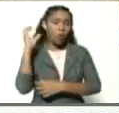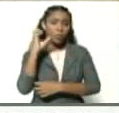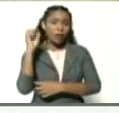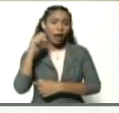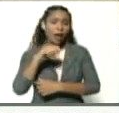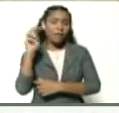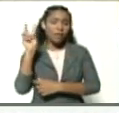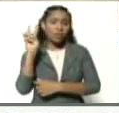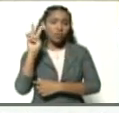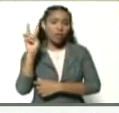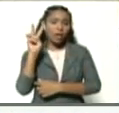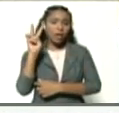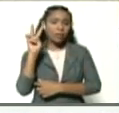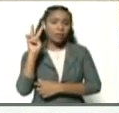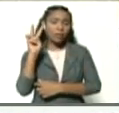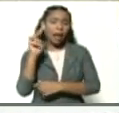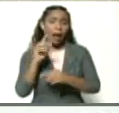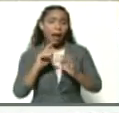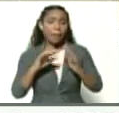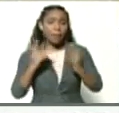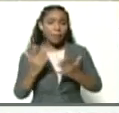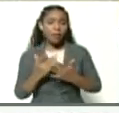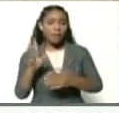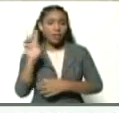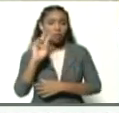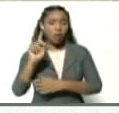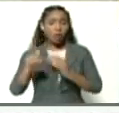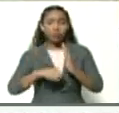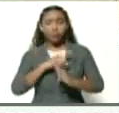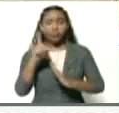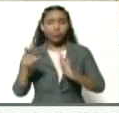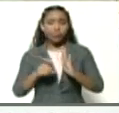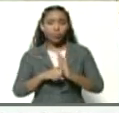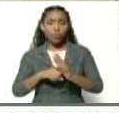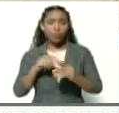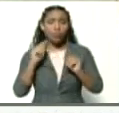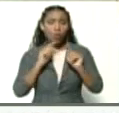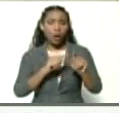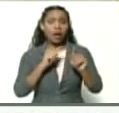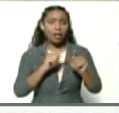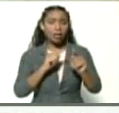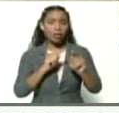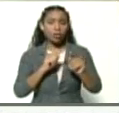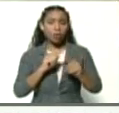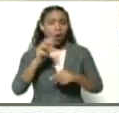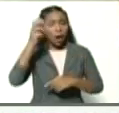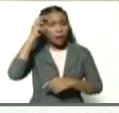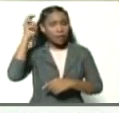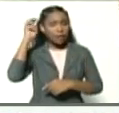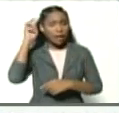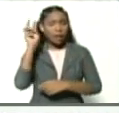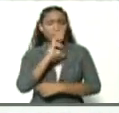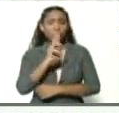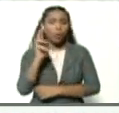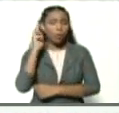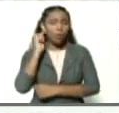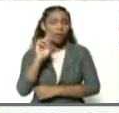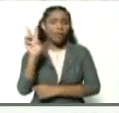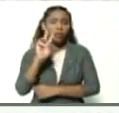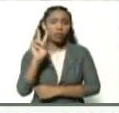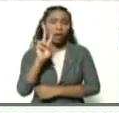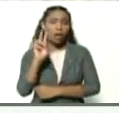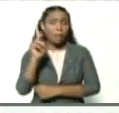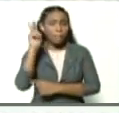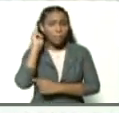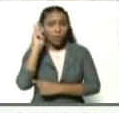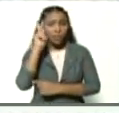Venezuela. Y lo condeno, y Venezuela entera lo condeno. Por eso el canciller de la República Bolivariana de Venezuela,